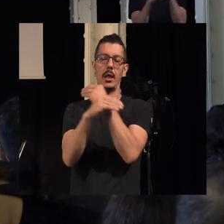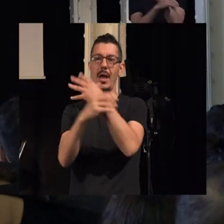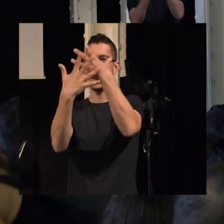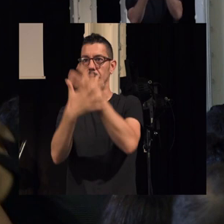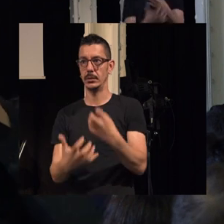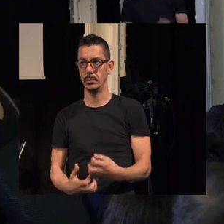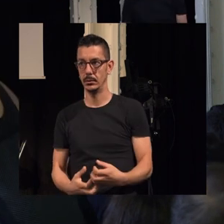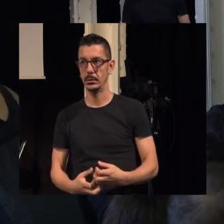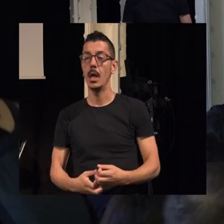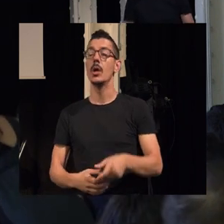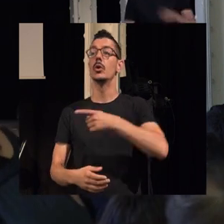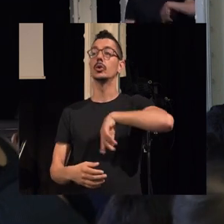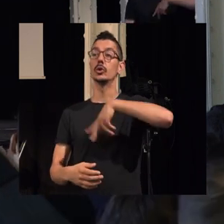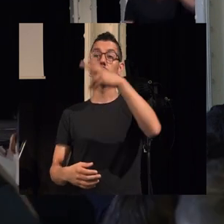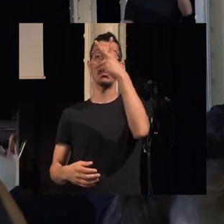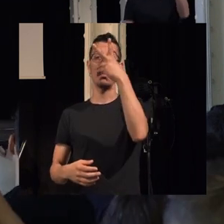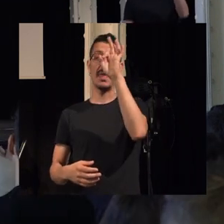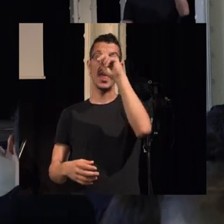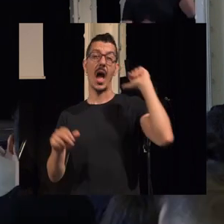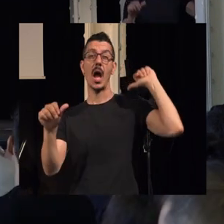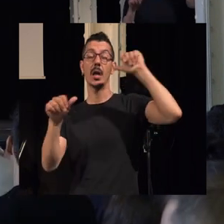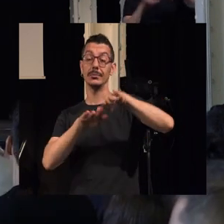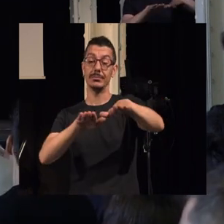si estamos 20 años detrás.